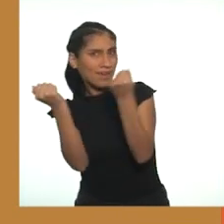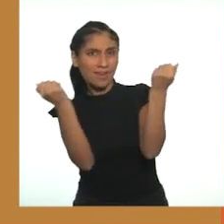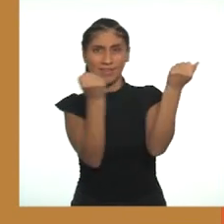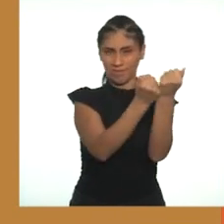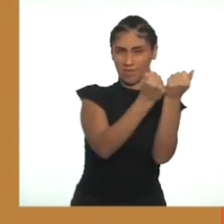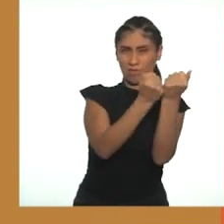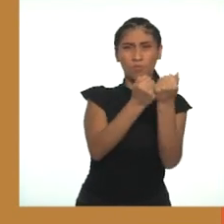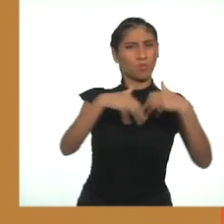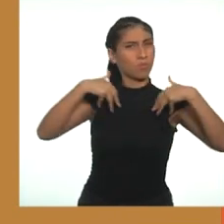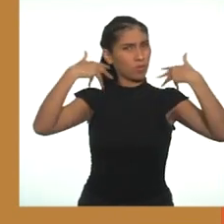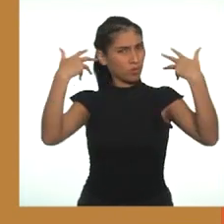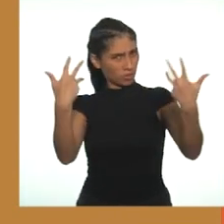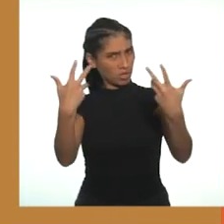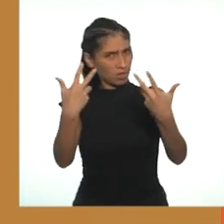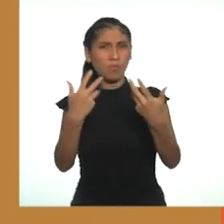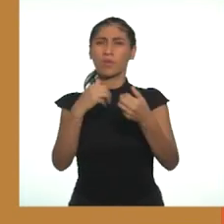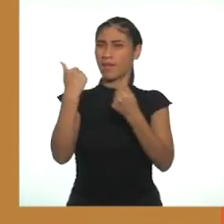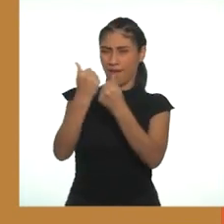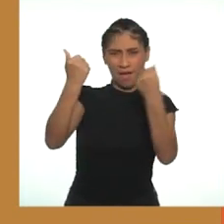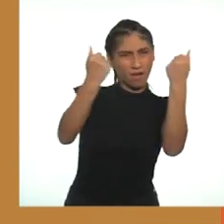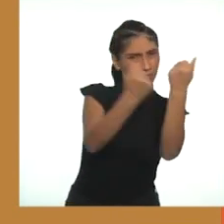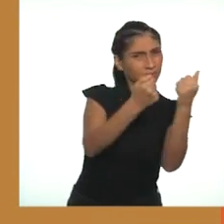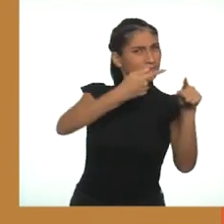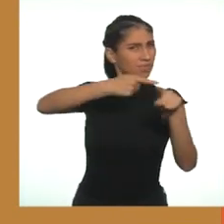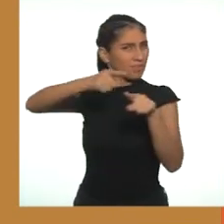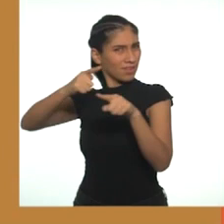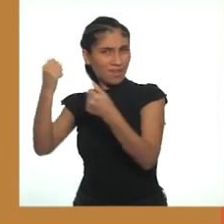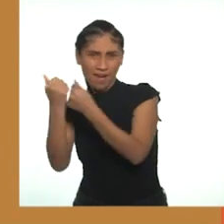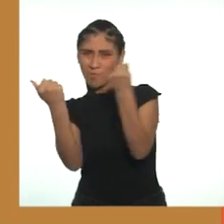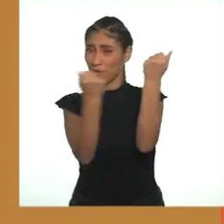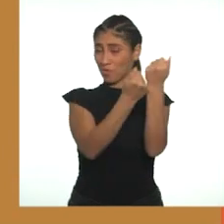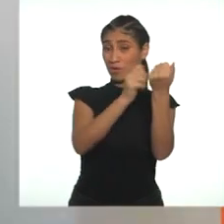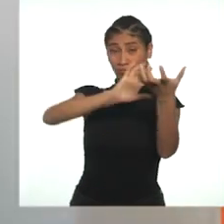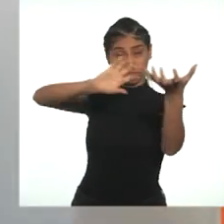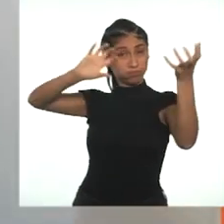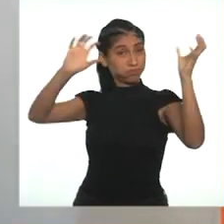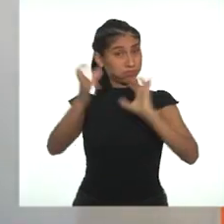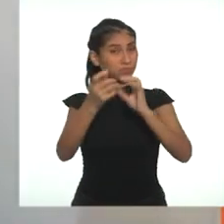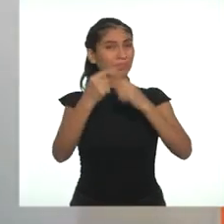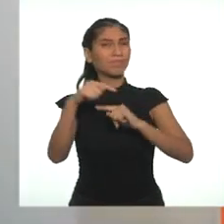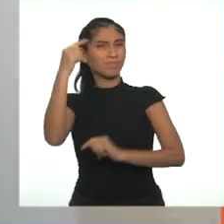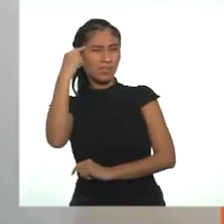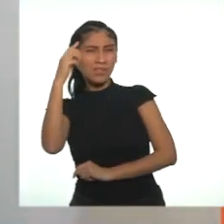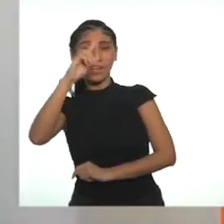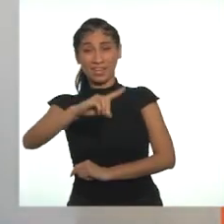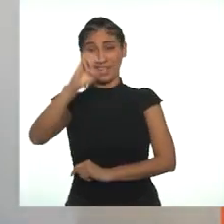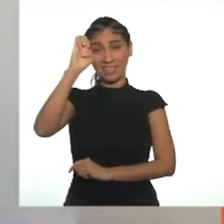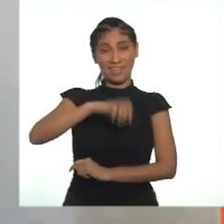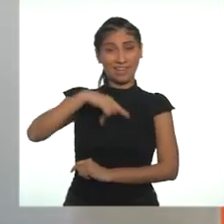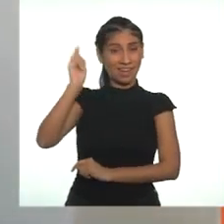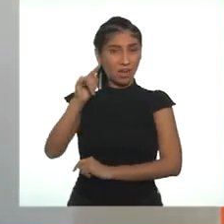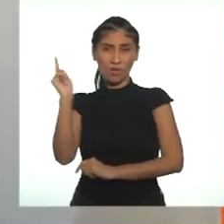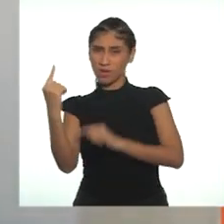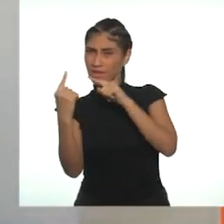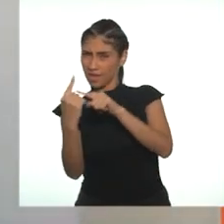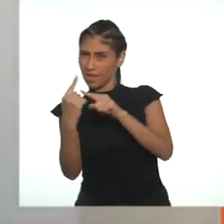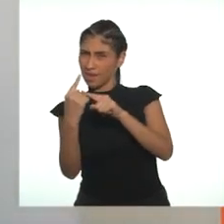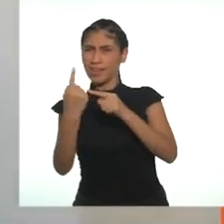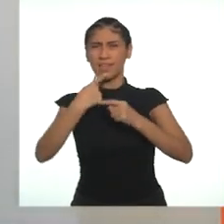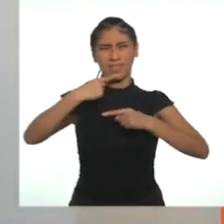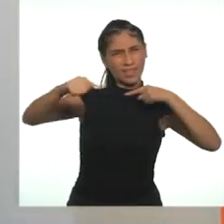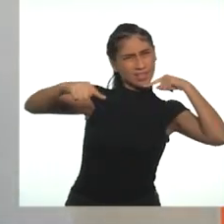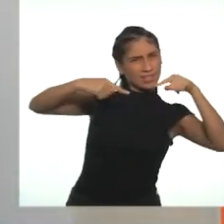un país diverso y sumando esas fuerzas diferentes. Creo que Decao nos está dando